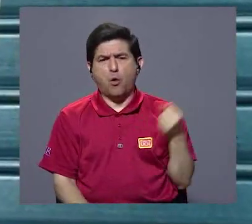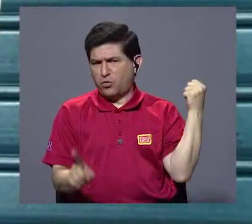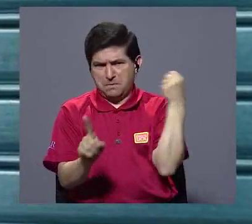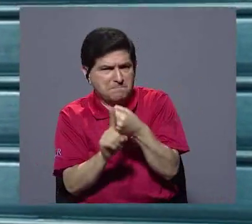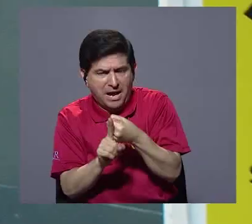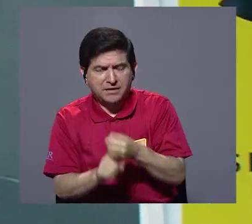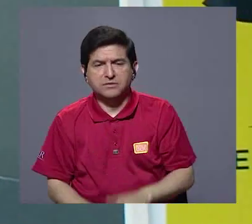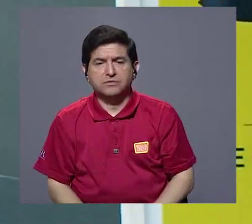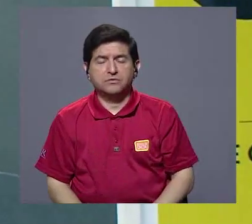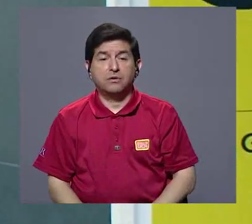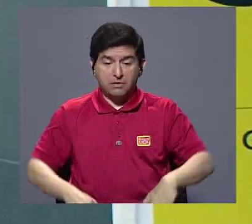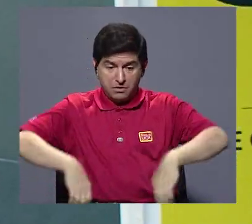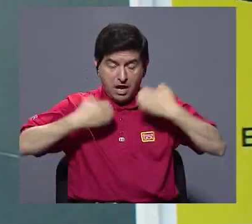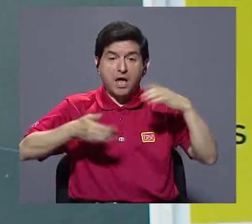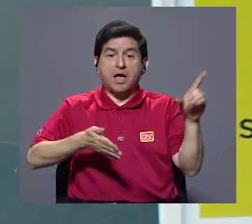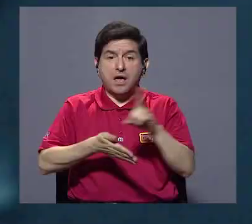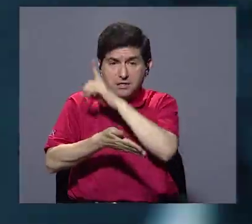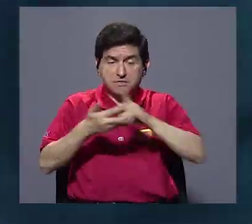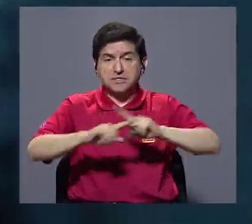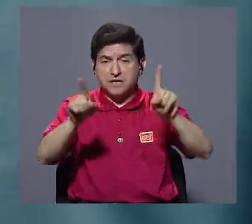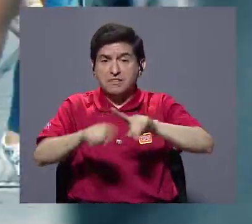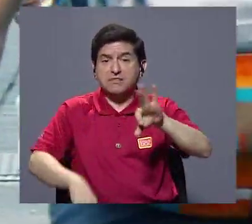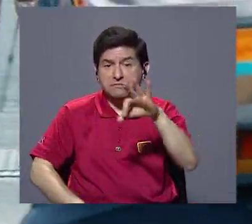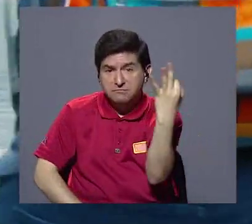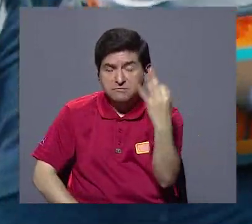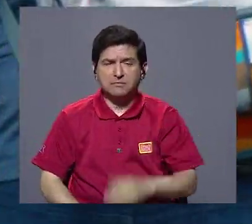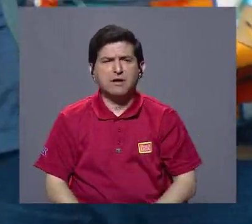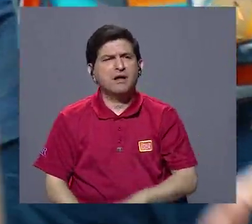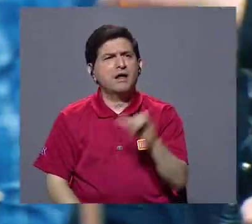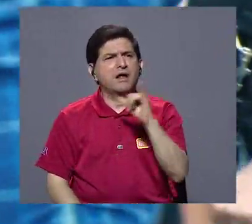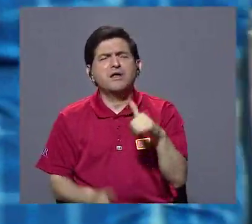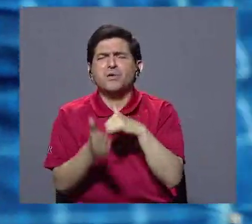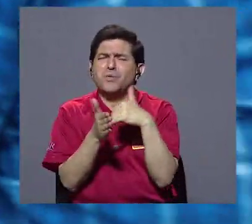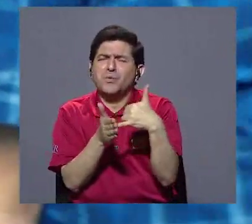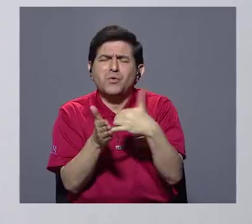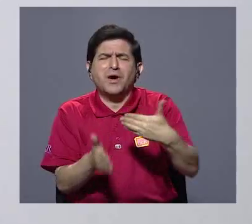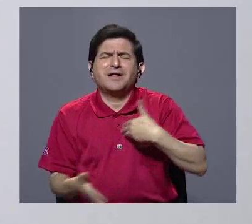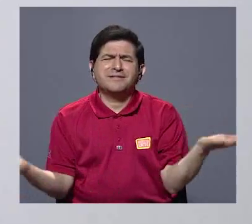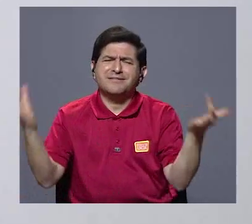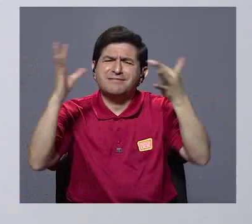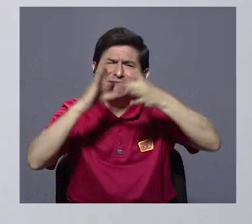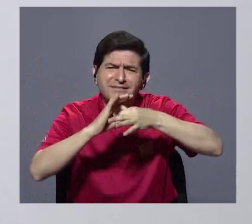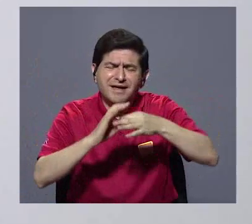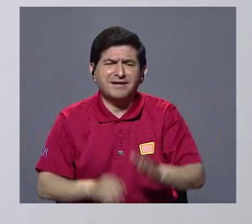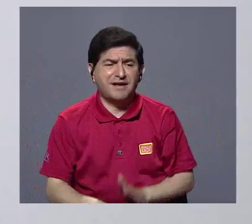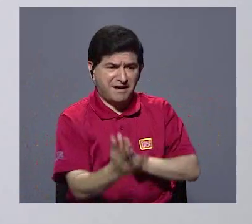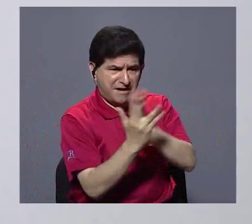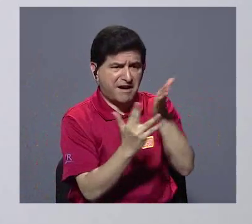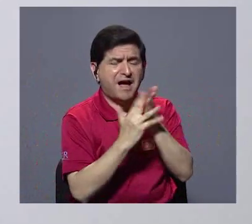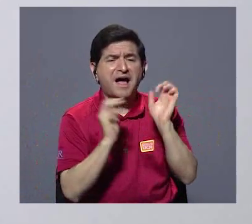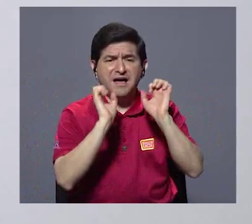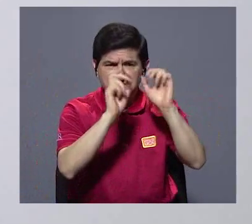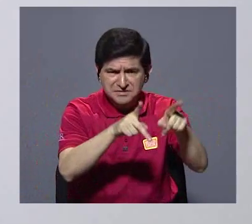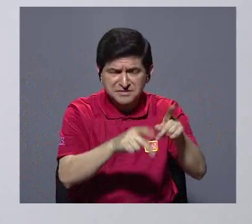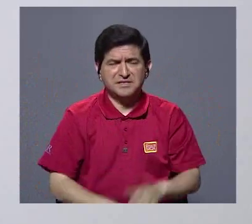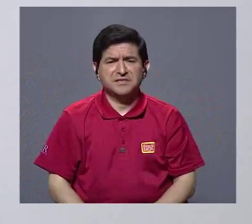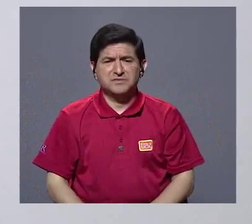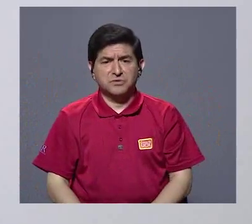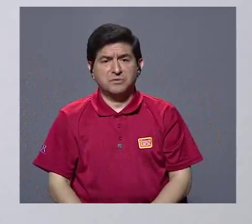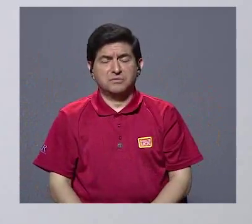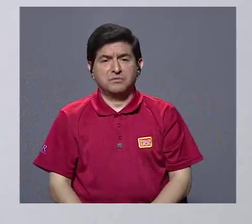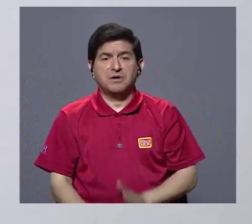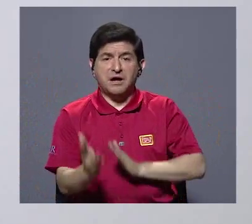ser chocante. Existe discriminación de muy diferentes. Pero también hay vulnerabilidades que tienen que ver con acceso a las oportunidades,